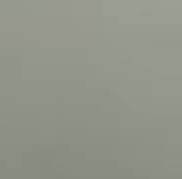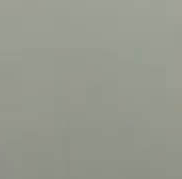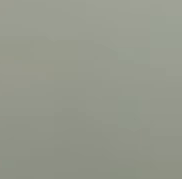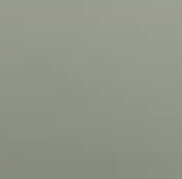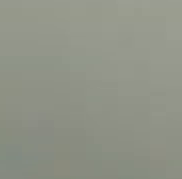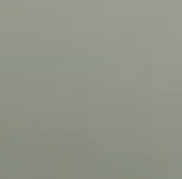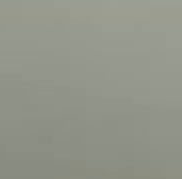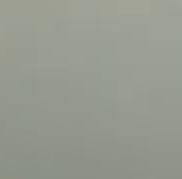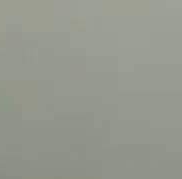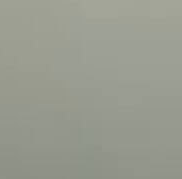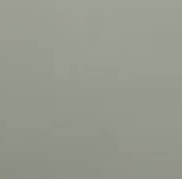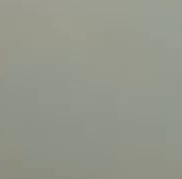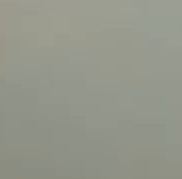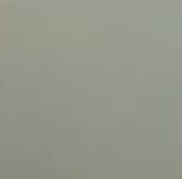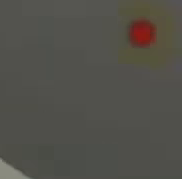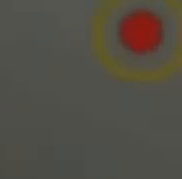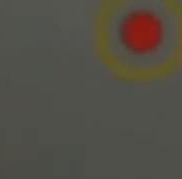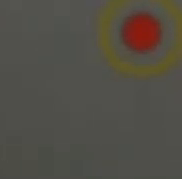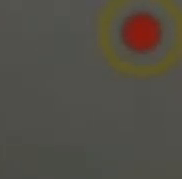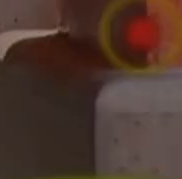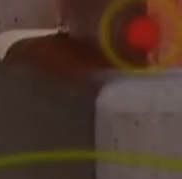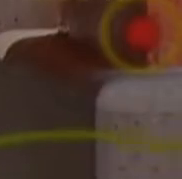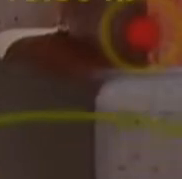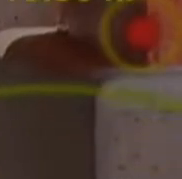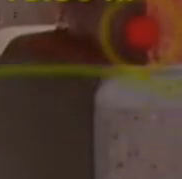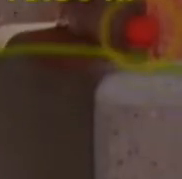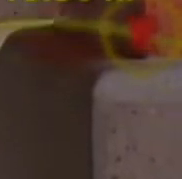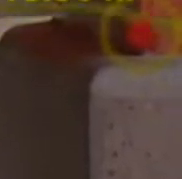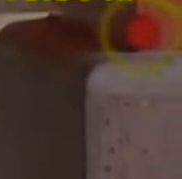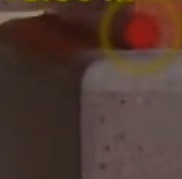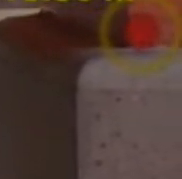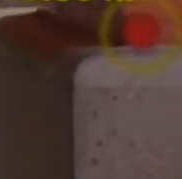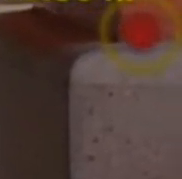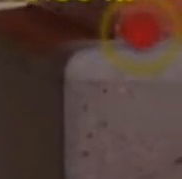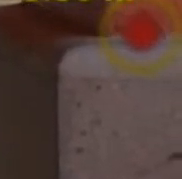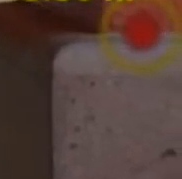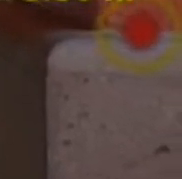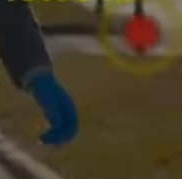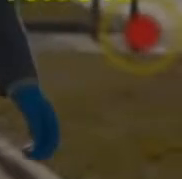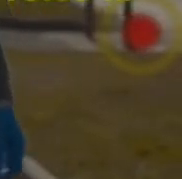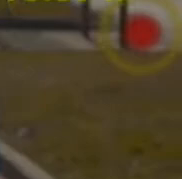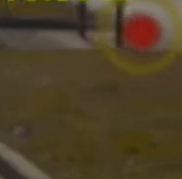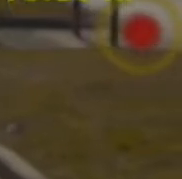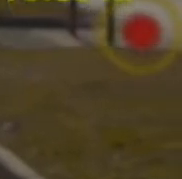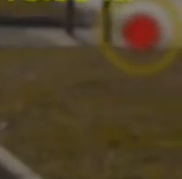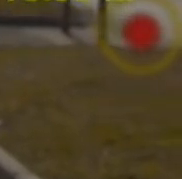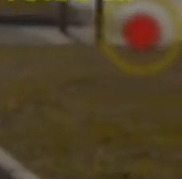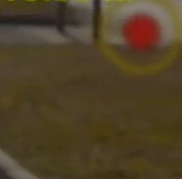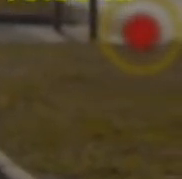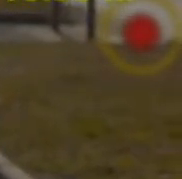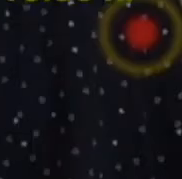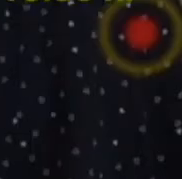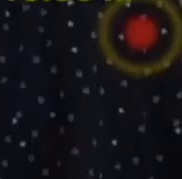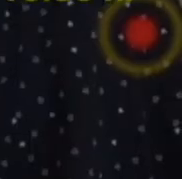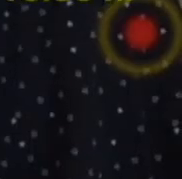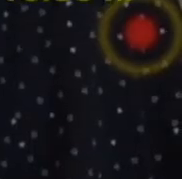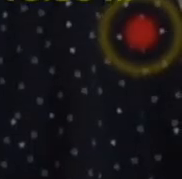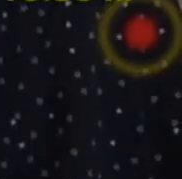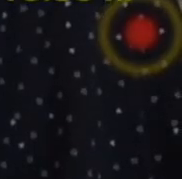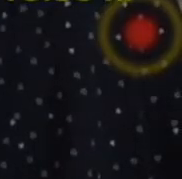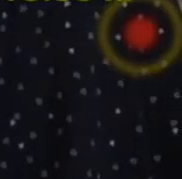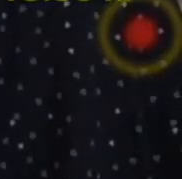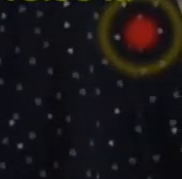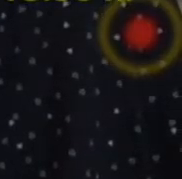ver cuán mortífero finalmente termina siendo. Guemancio Rodríguez presenta Semanario N22, sábados